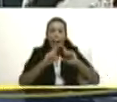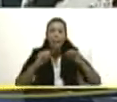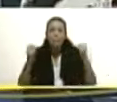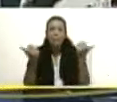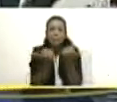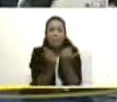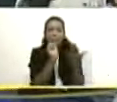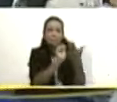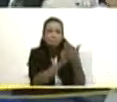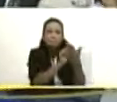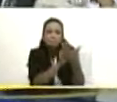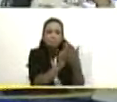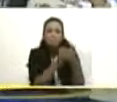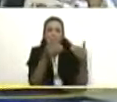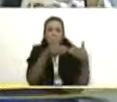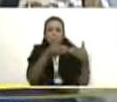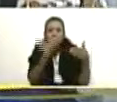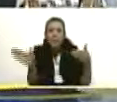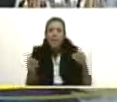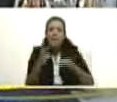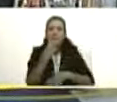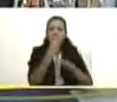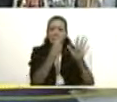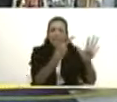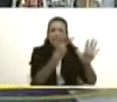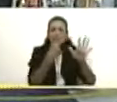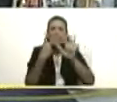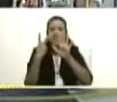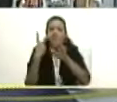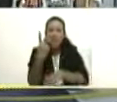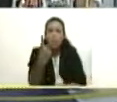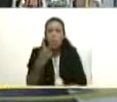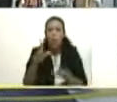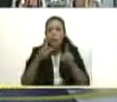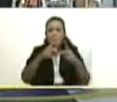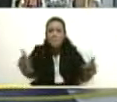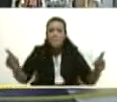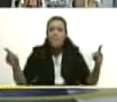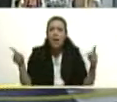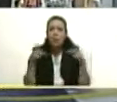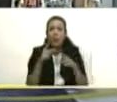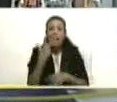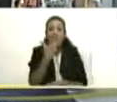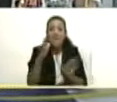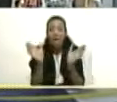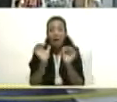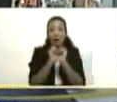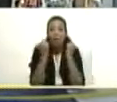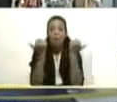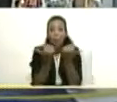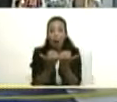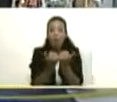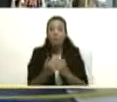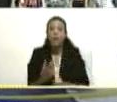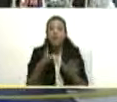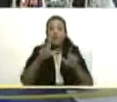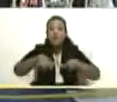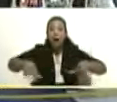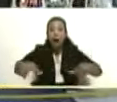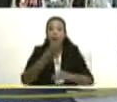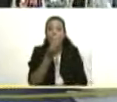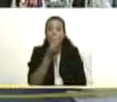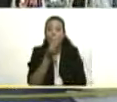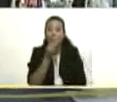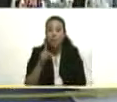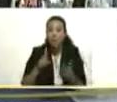apartamento. Es un apartamento de 72 metros cuadrados, tres habitaciones, sala,